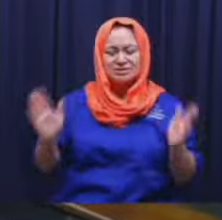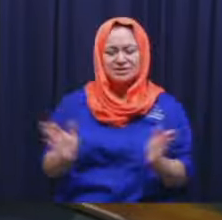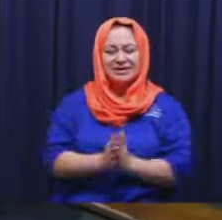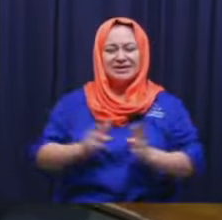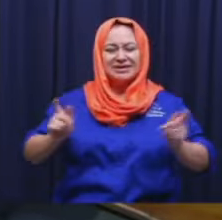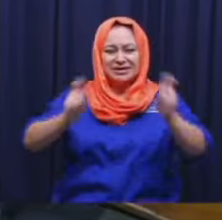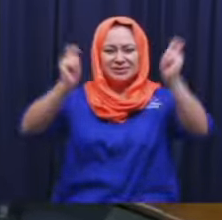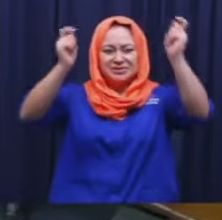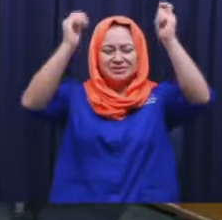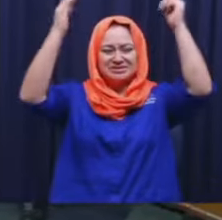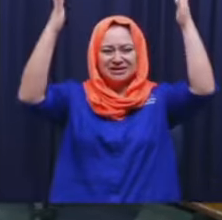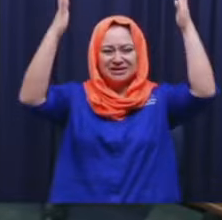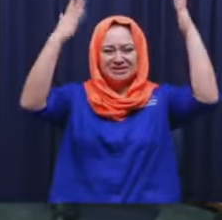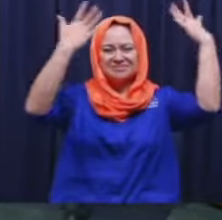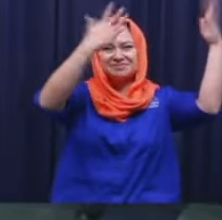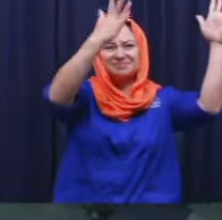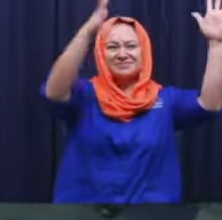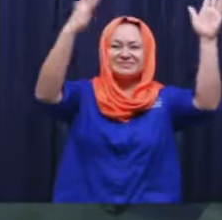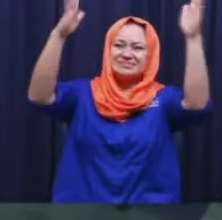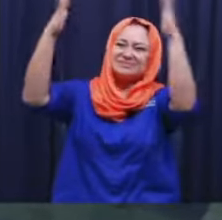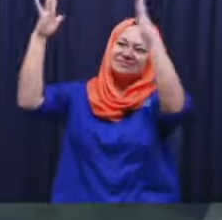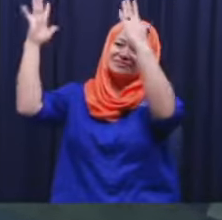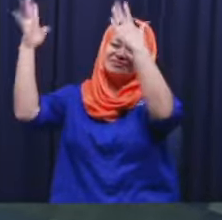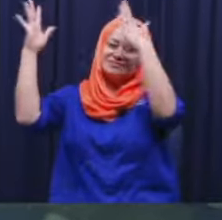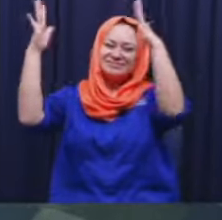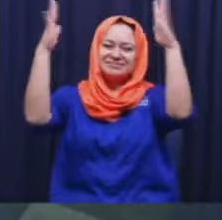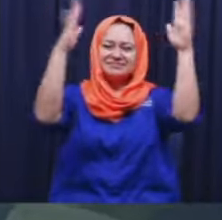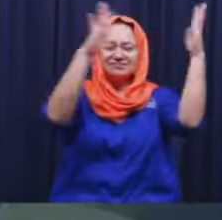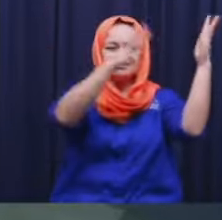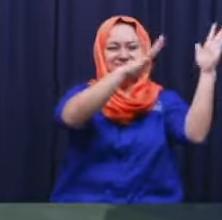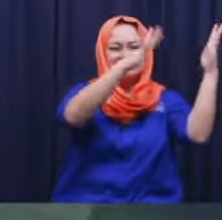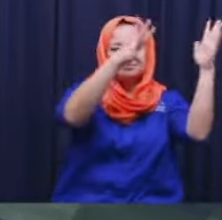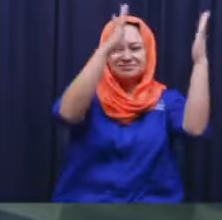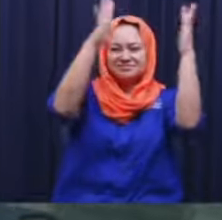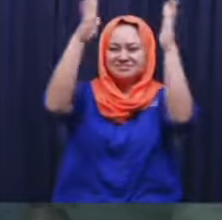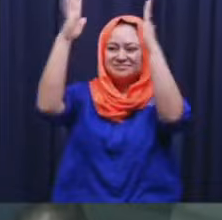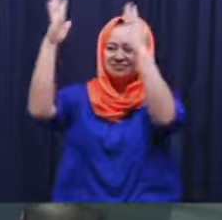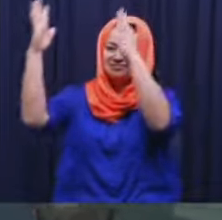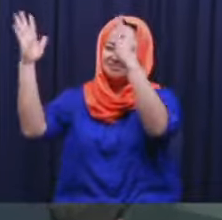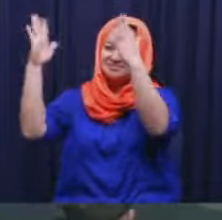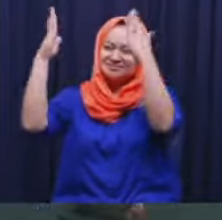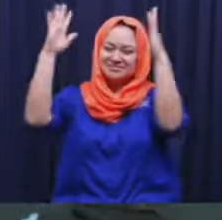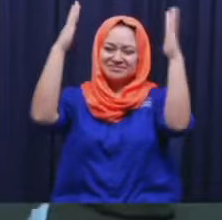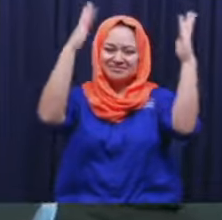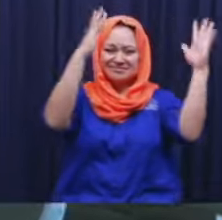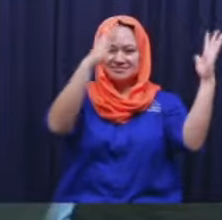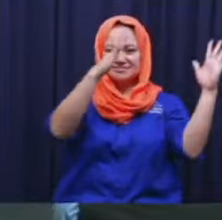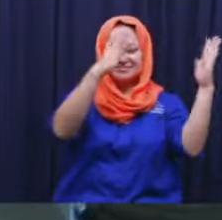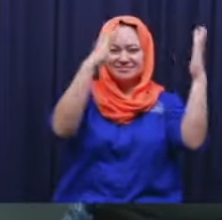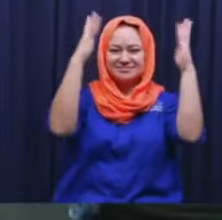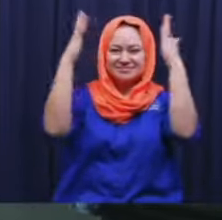Aleluya. Dale un aplauso al Rey mientras cantamos y dejo el tiempo para mi hermano.